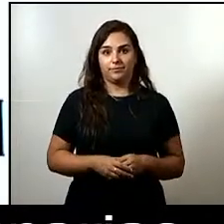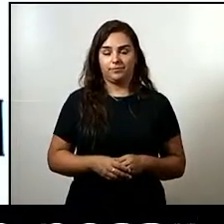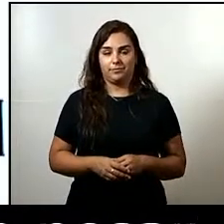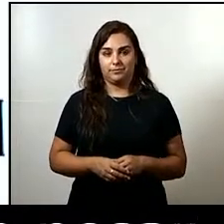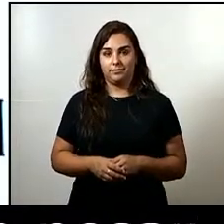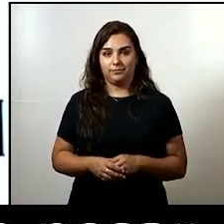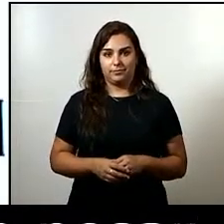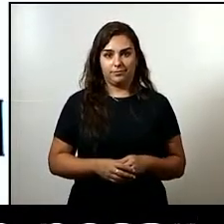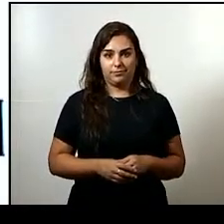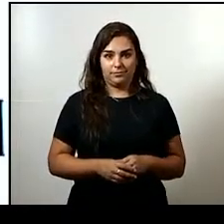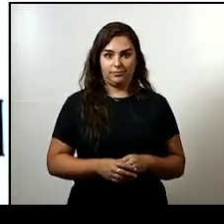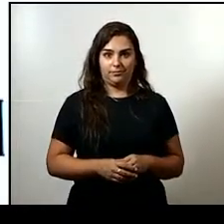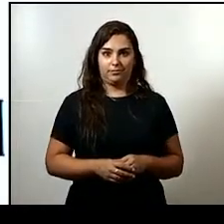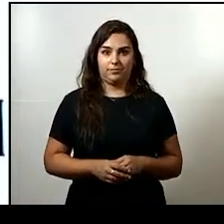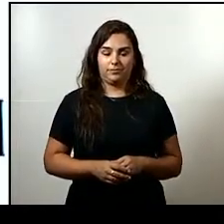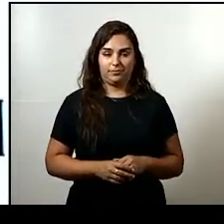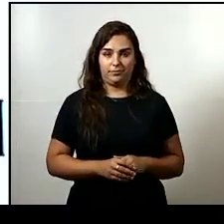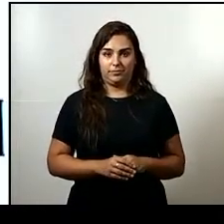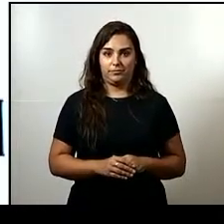Gracias.